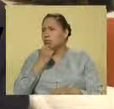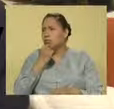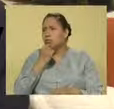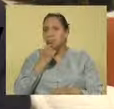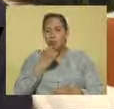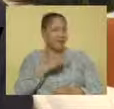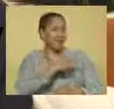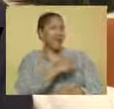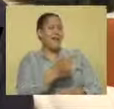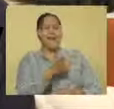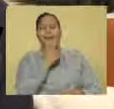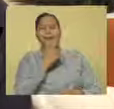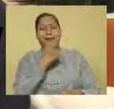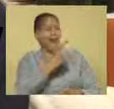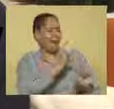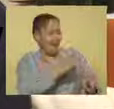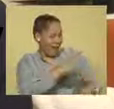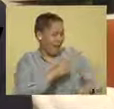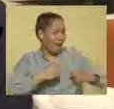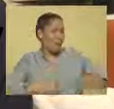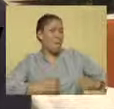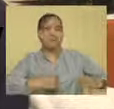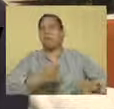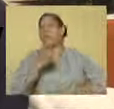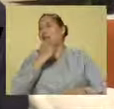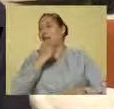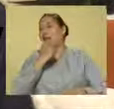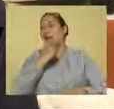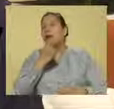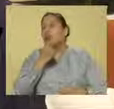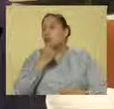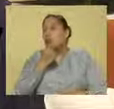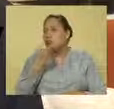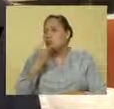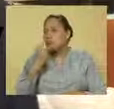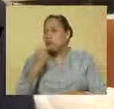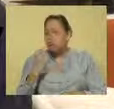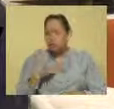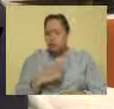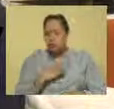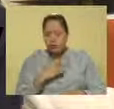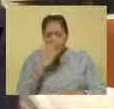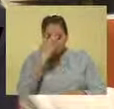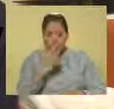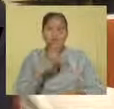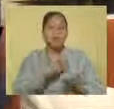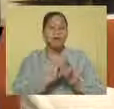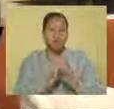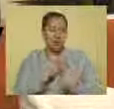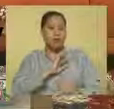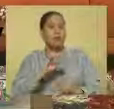punto blanco de burla en la escuela. Entonces, tenemos que cuidar toda esta parte, ¿ok?